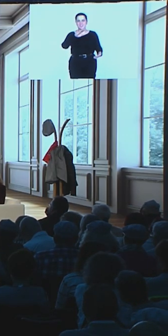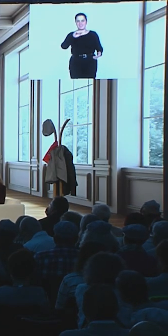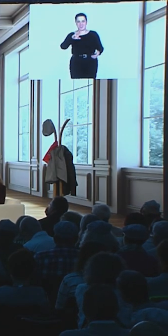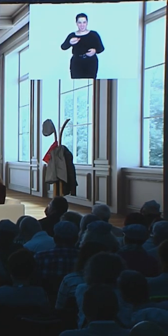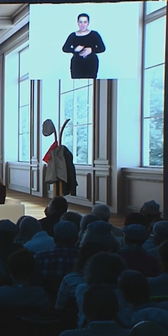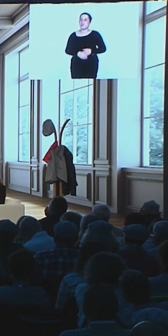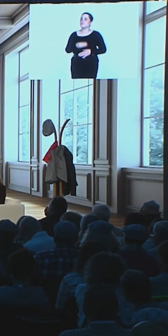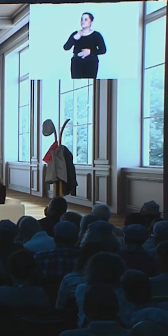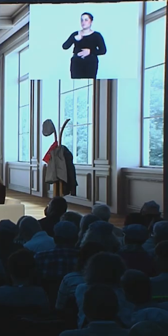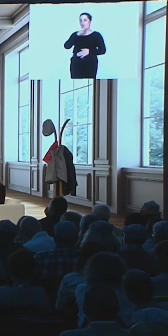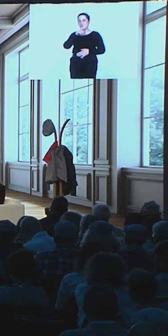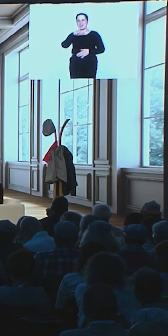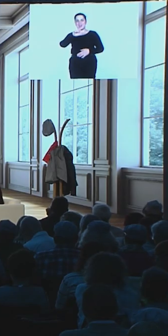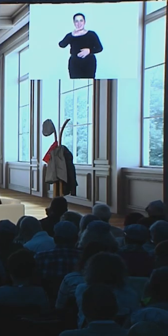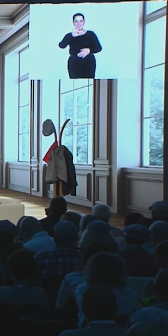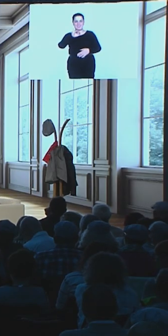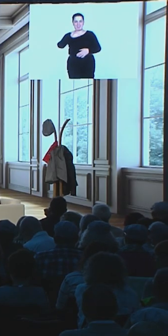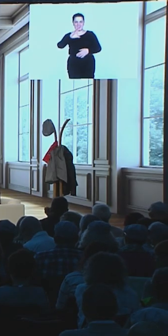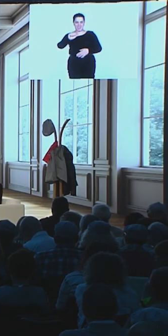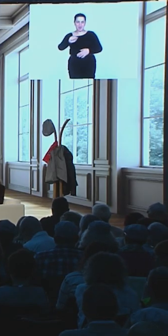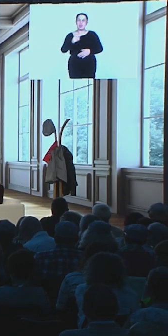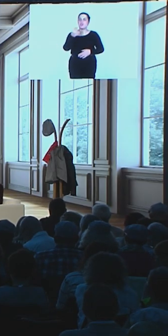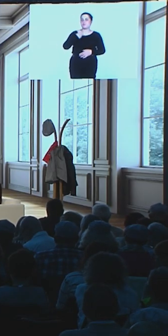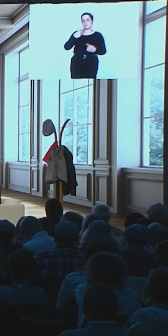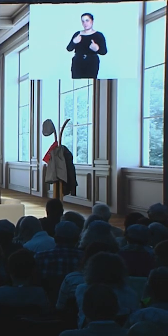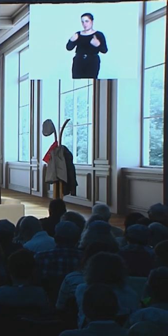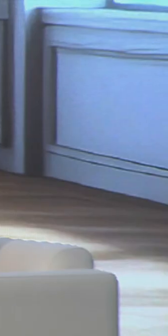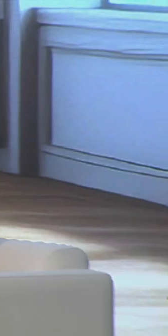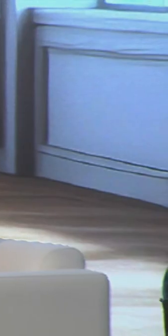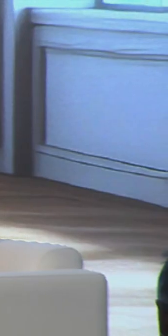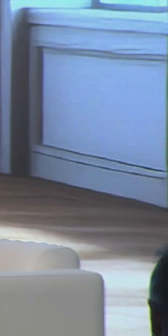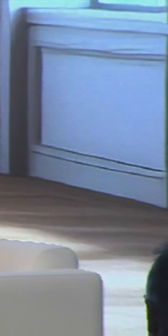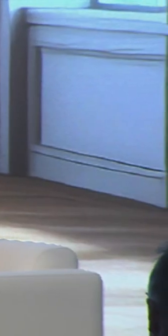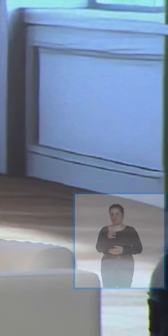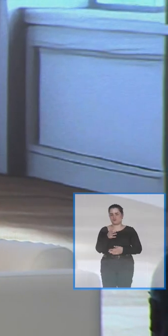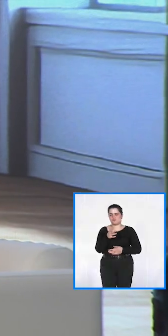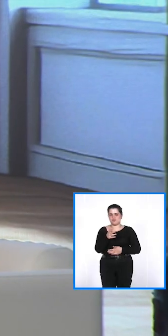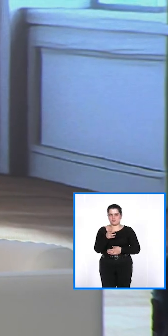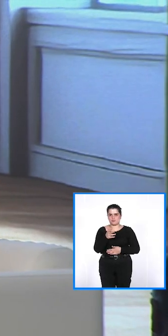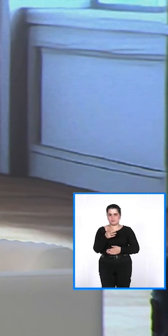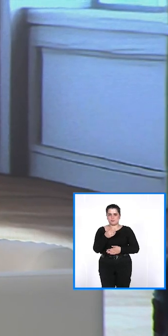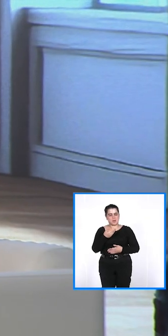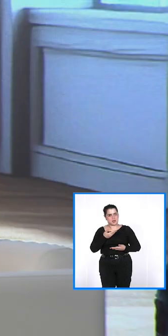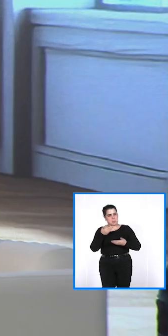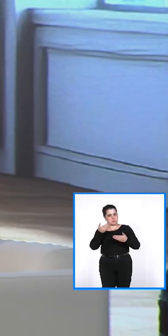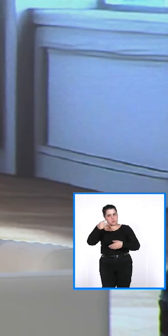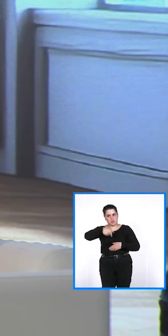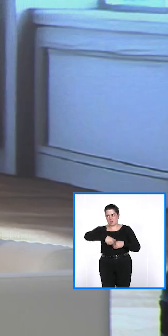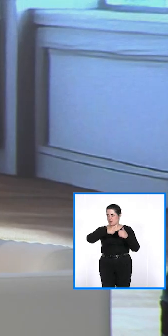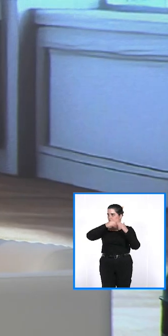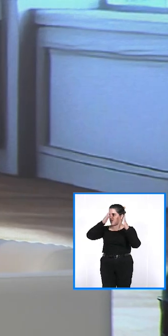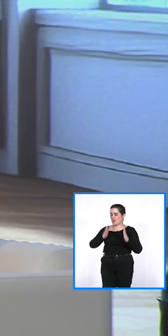a continuación Leticia bueno en primer lugar Muchísimas gracias por por invitarnos a vuestra casa